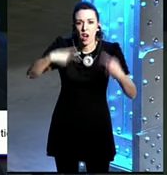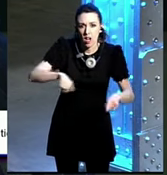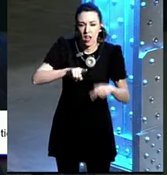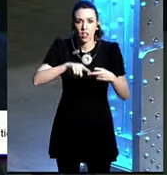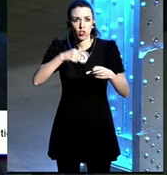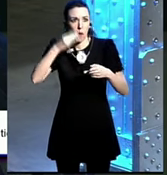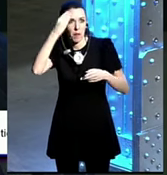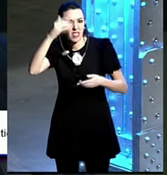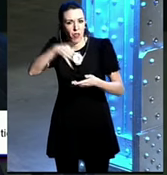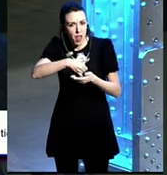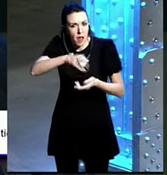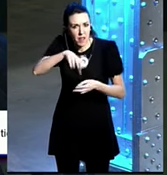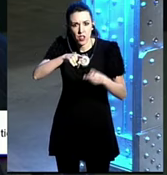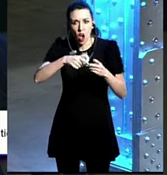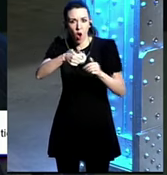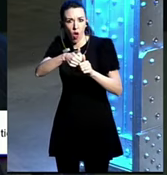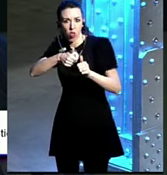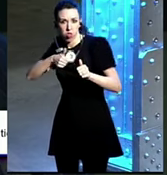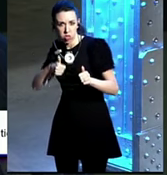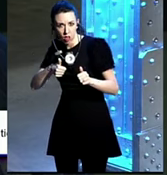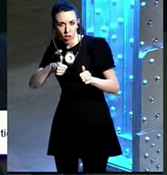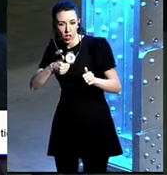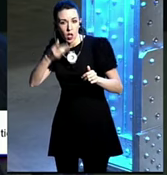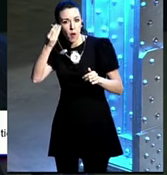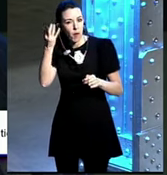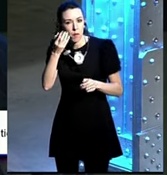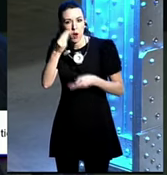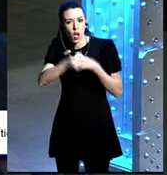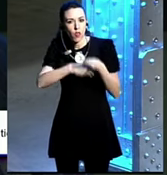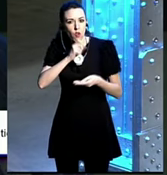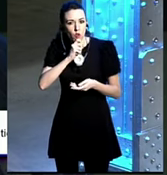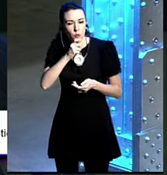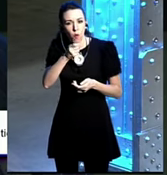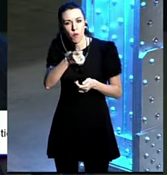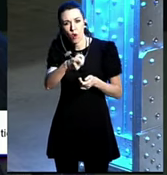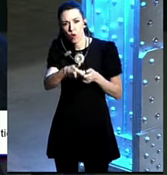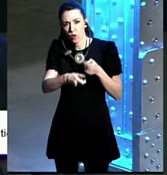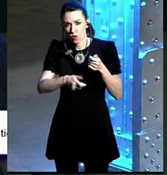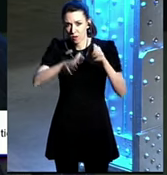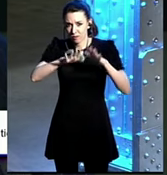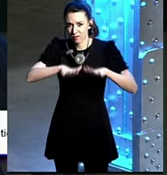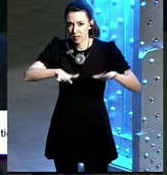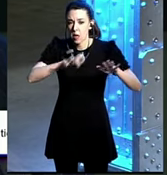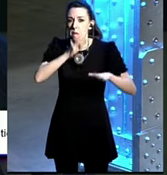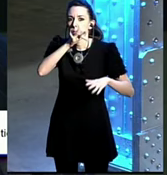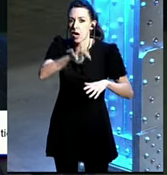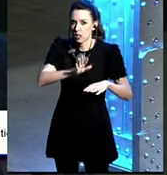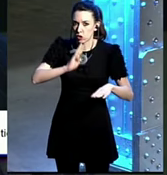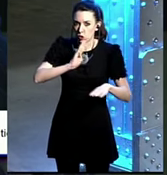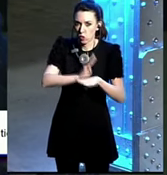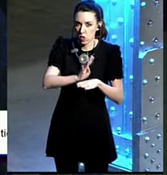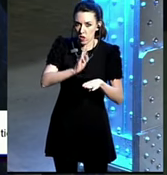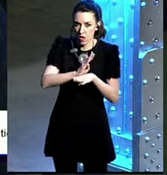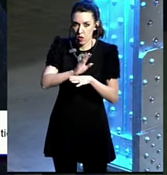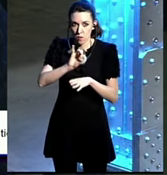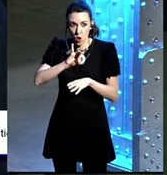una debilidad, que es una desventaja. Pero hay que hacerlo poco a poco, lentamente y con mucho cuidado.